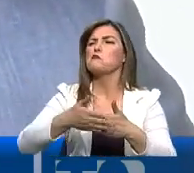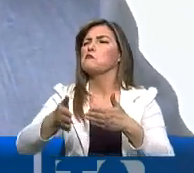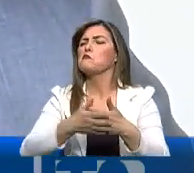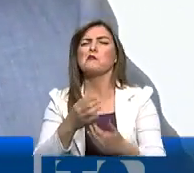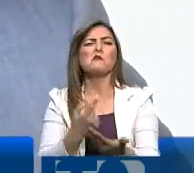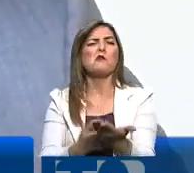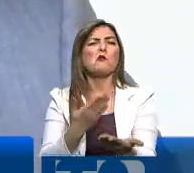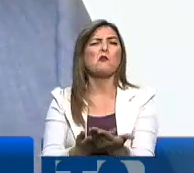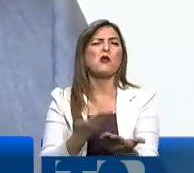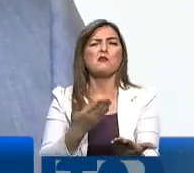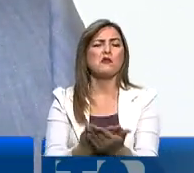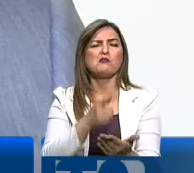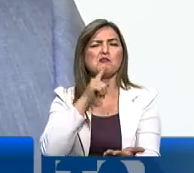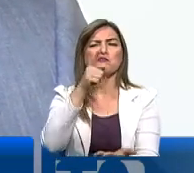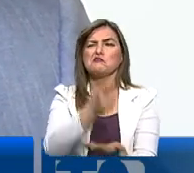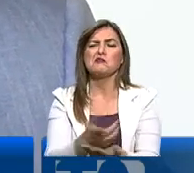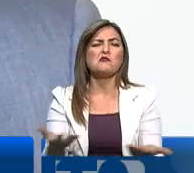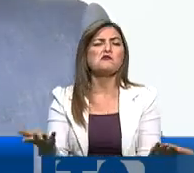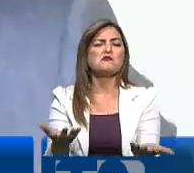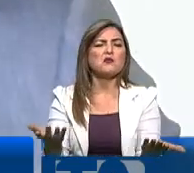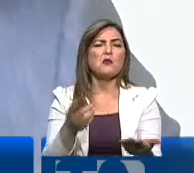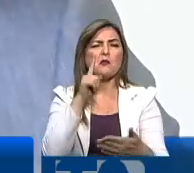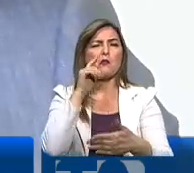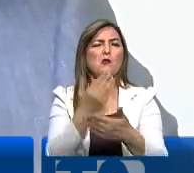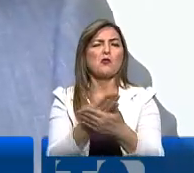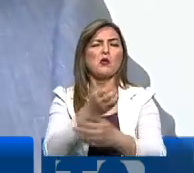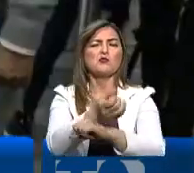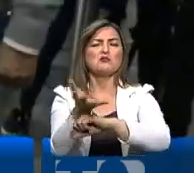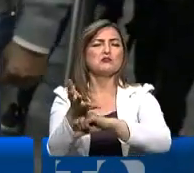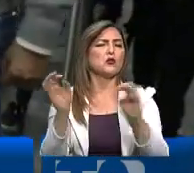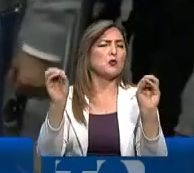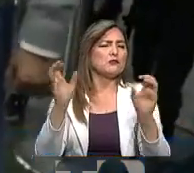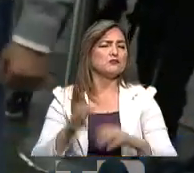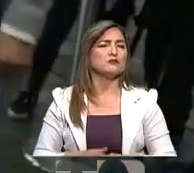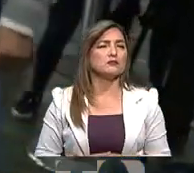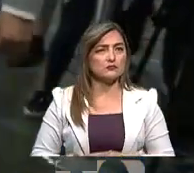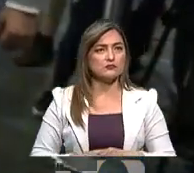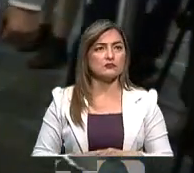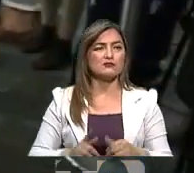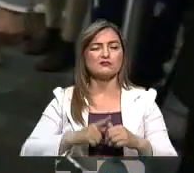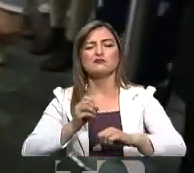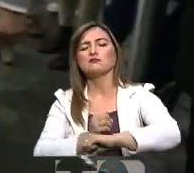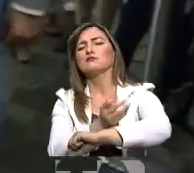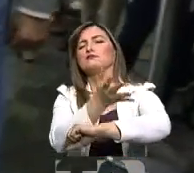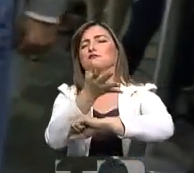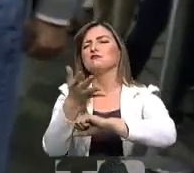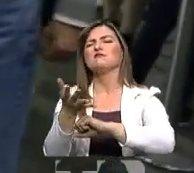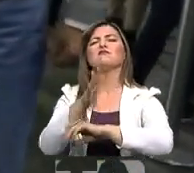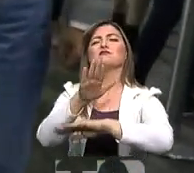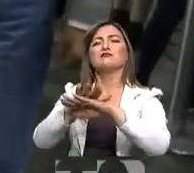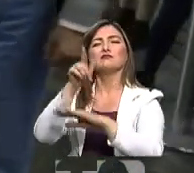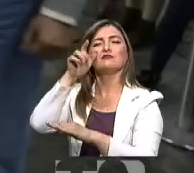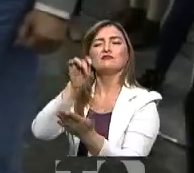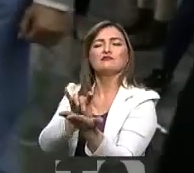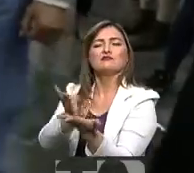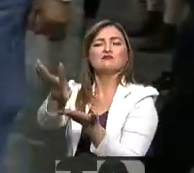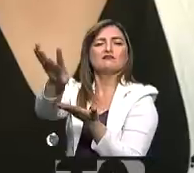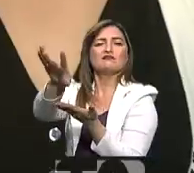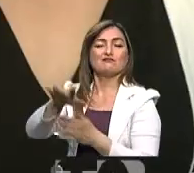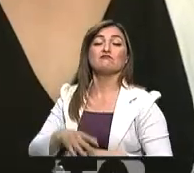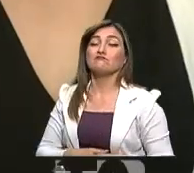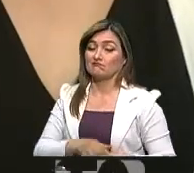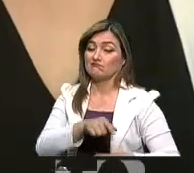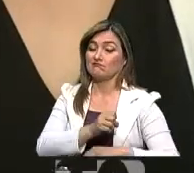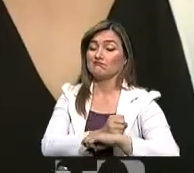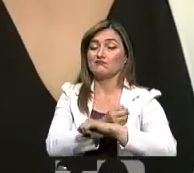que sustenta de manera fehaciente esa recomendación. Habla de la primera recomendación de destituir al presidente de la República,